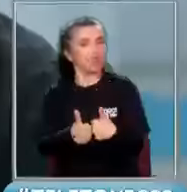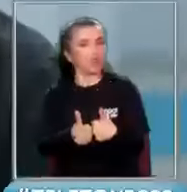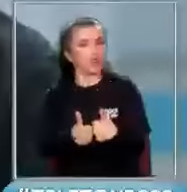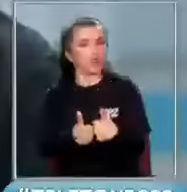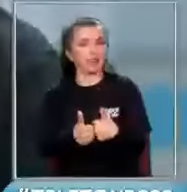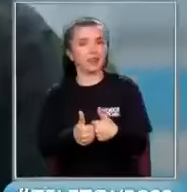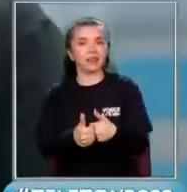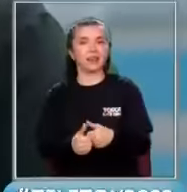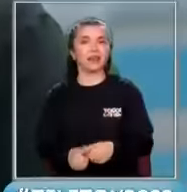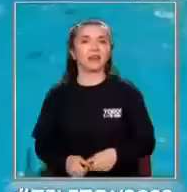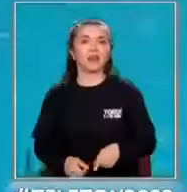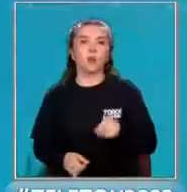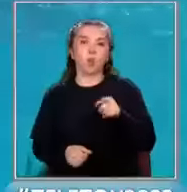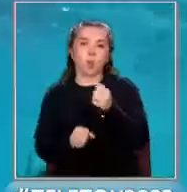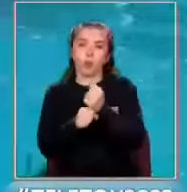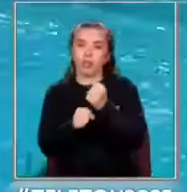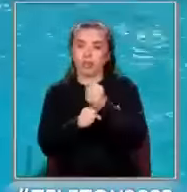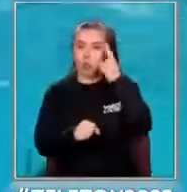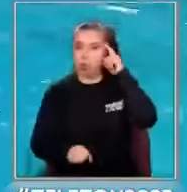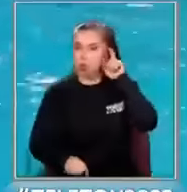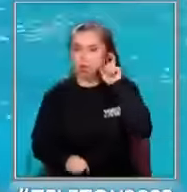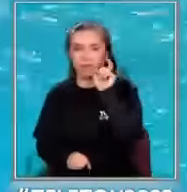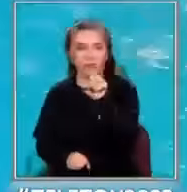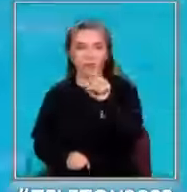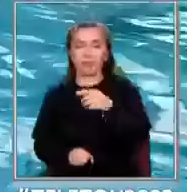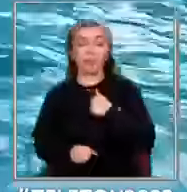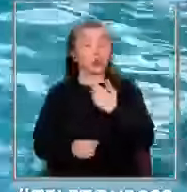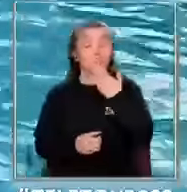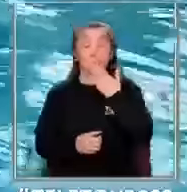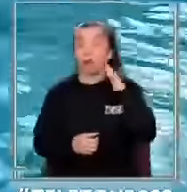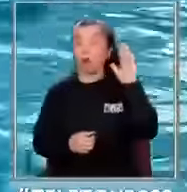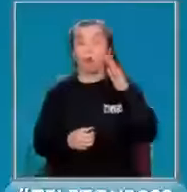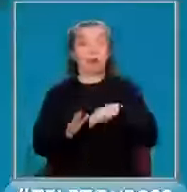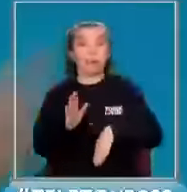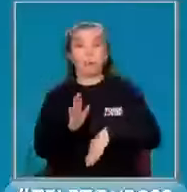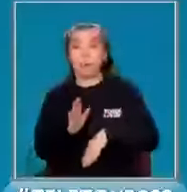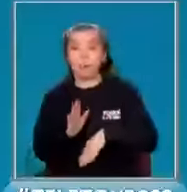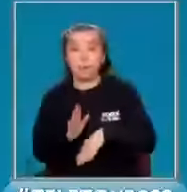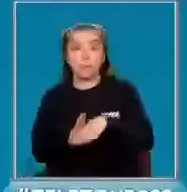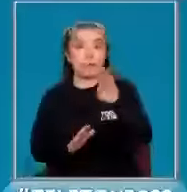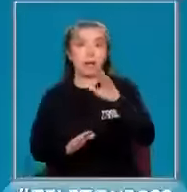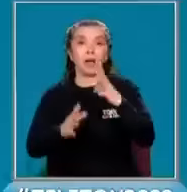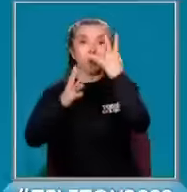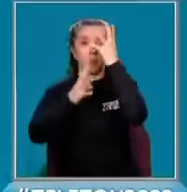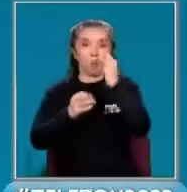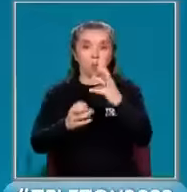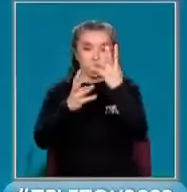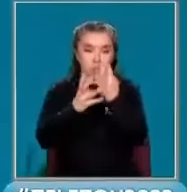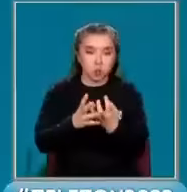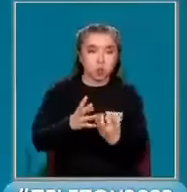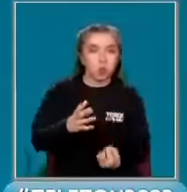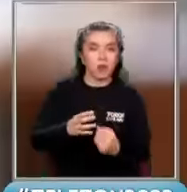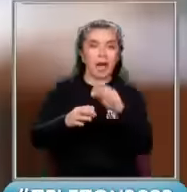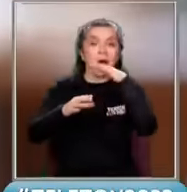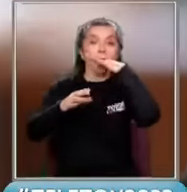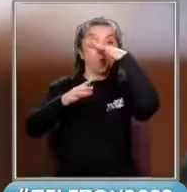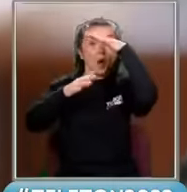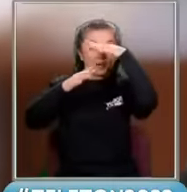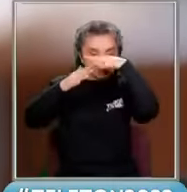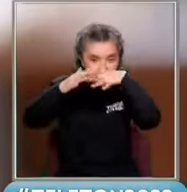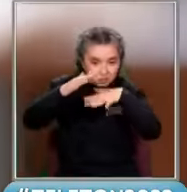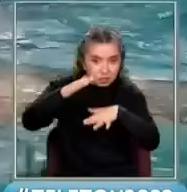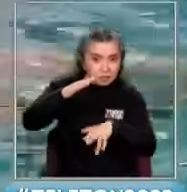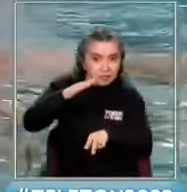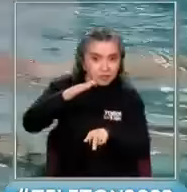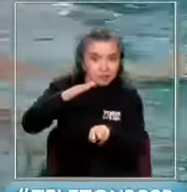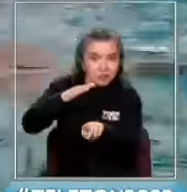Bien. Es su terapia favorita. Lo que he mejorado más, los bombeos, estoy bajando más para el agua y me siento mucho,